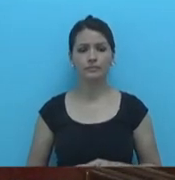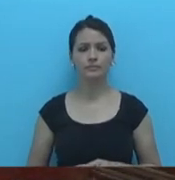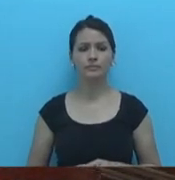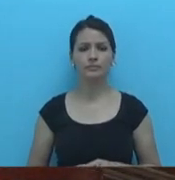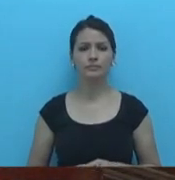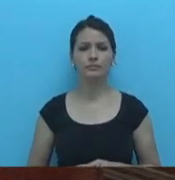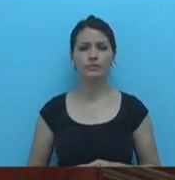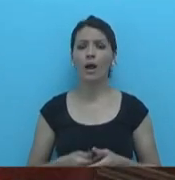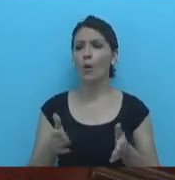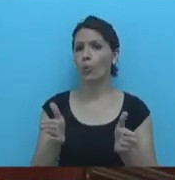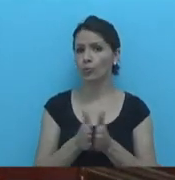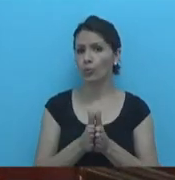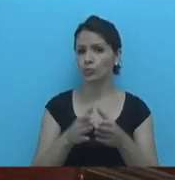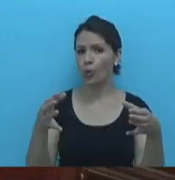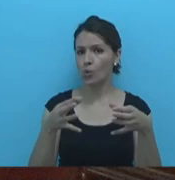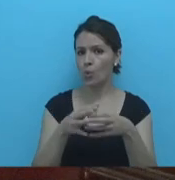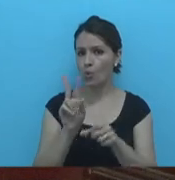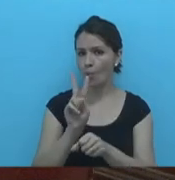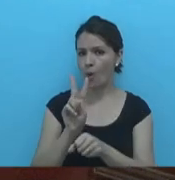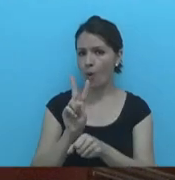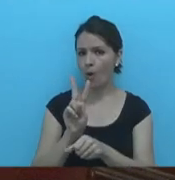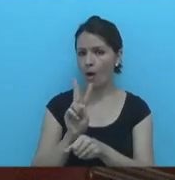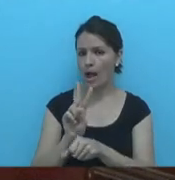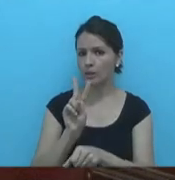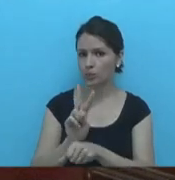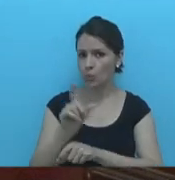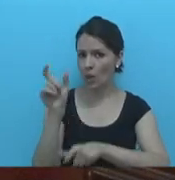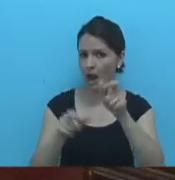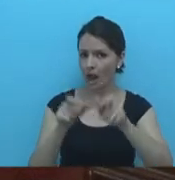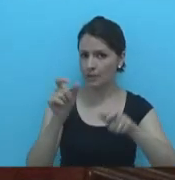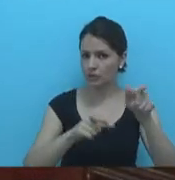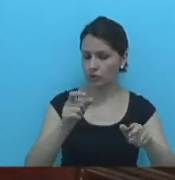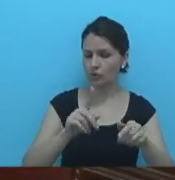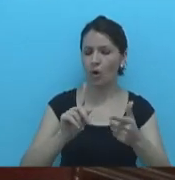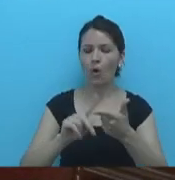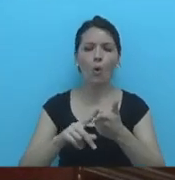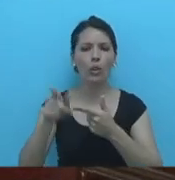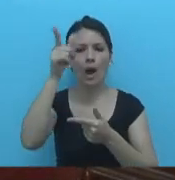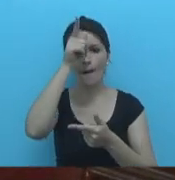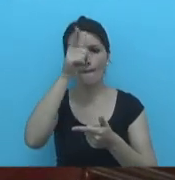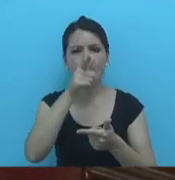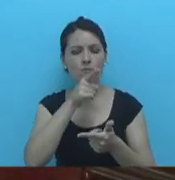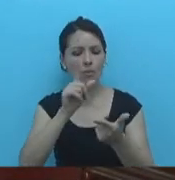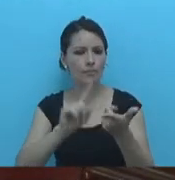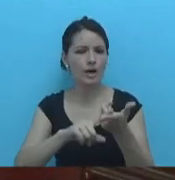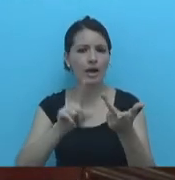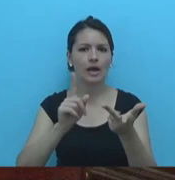civil, convocando a muchísimos ciudadanos, los bomberos voluntarios,